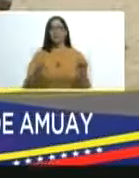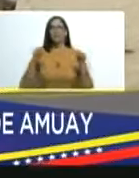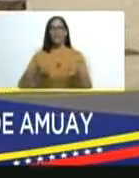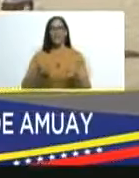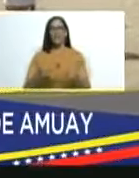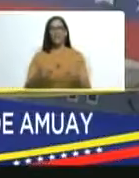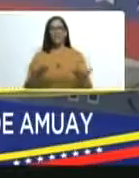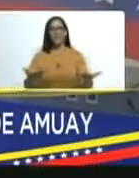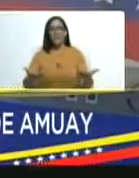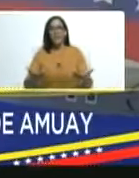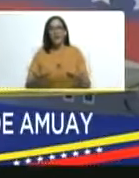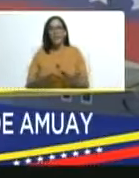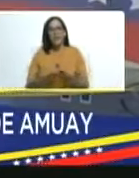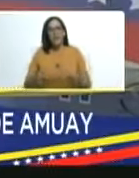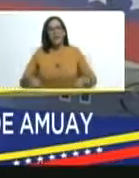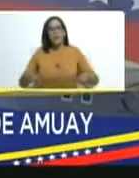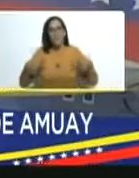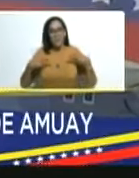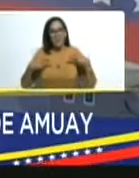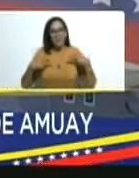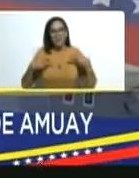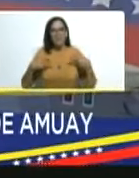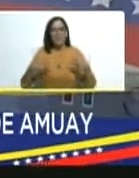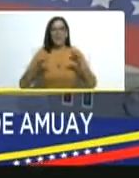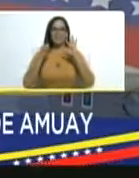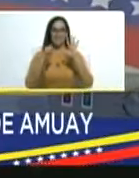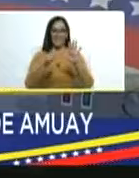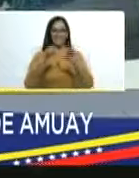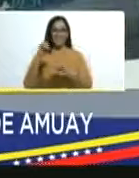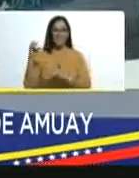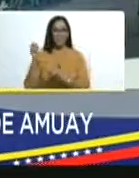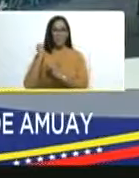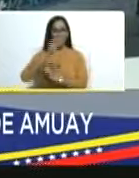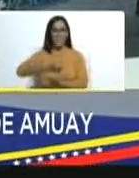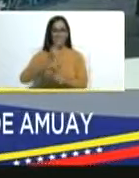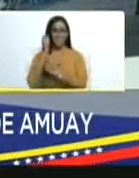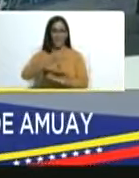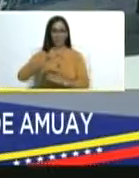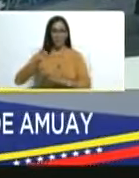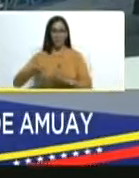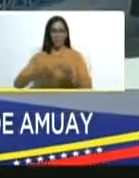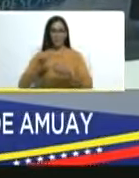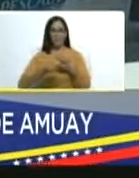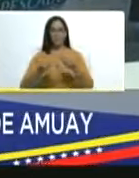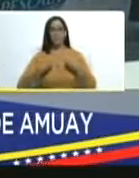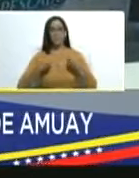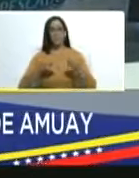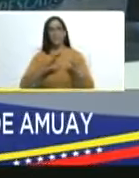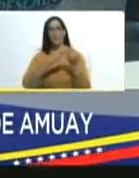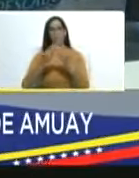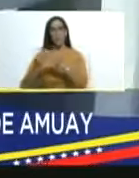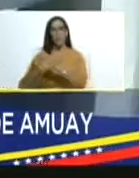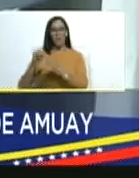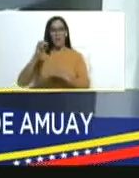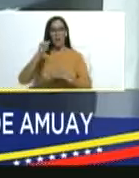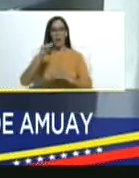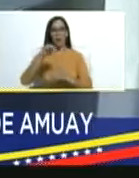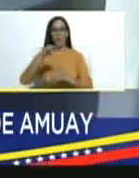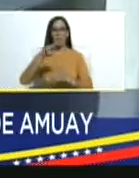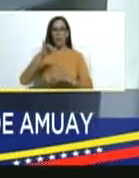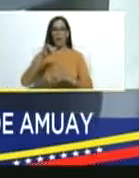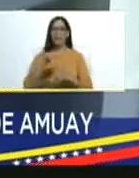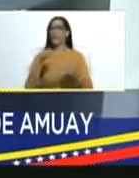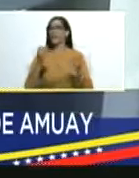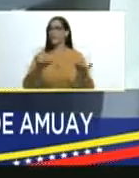dar vida a 600 pescadores que hacen vida en la comunidad de Amuay. Este es el regalo